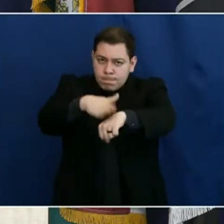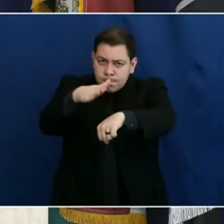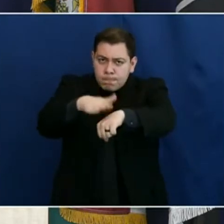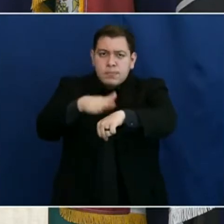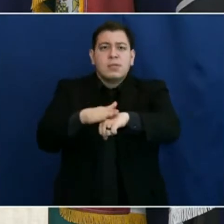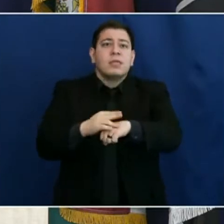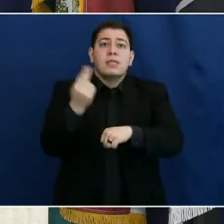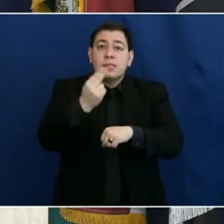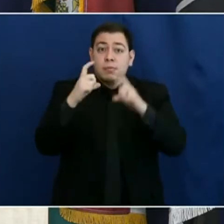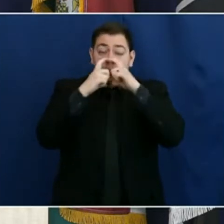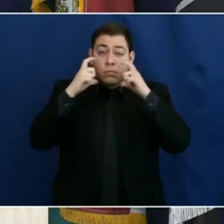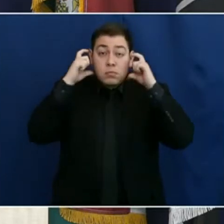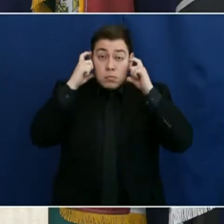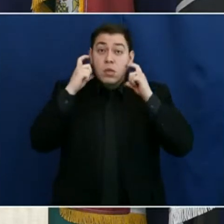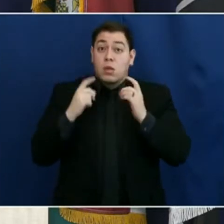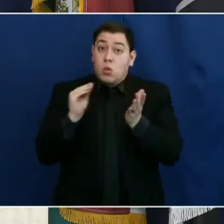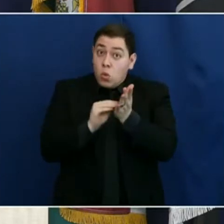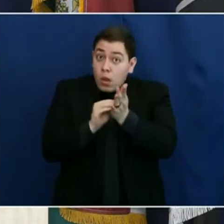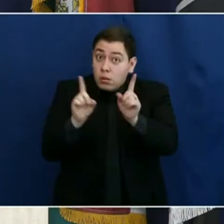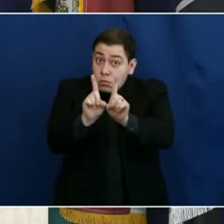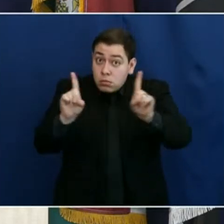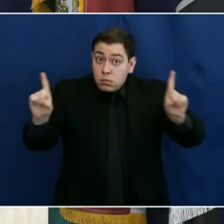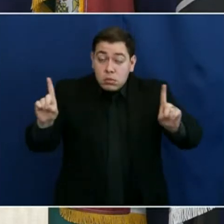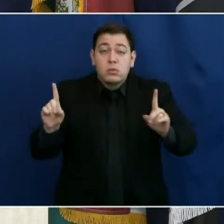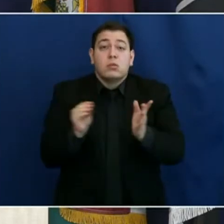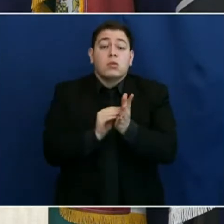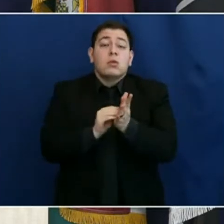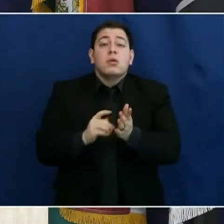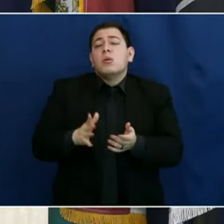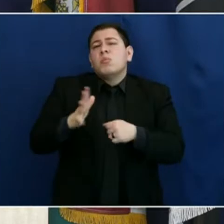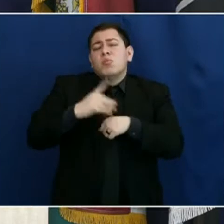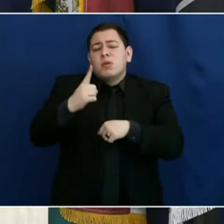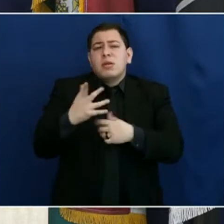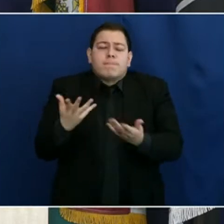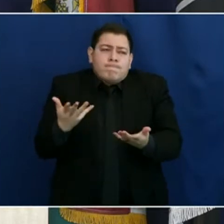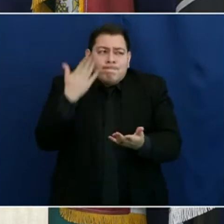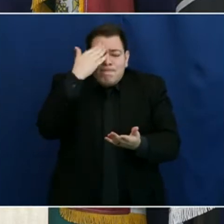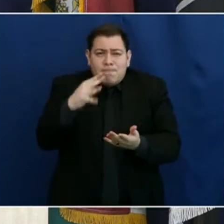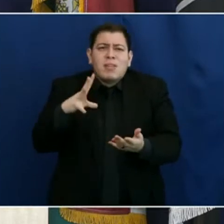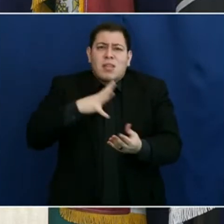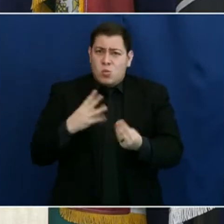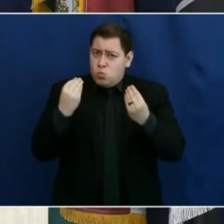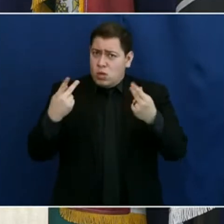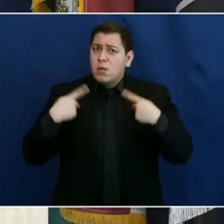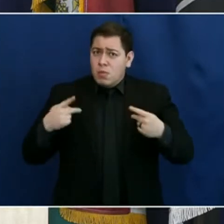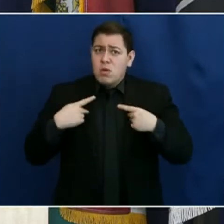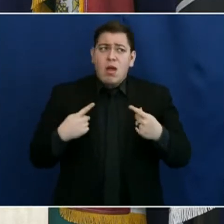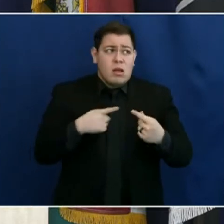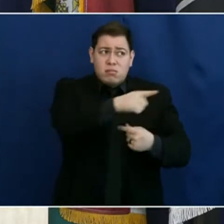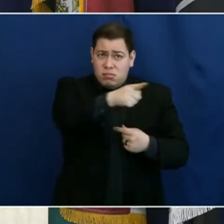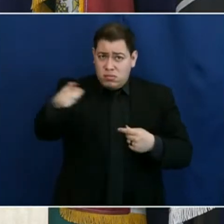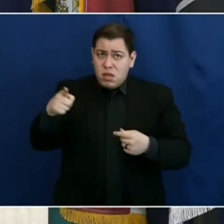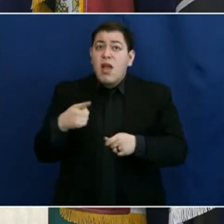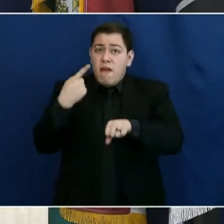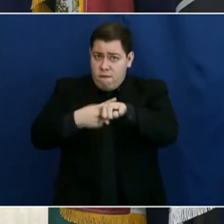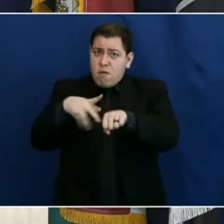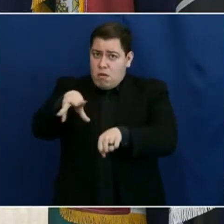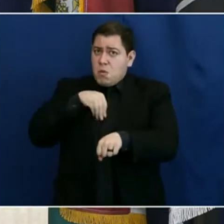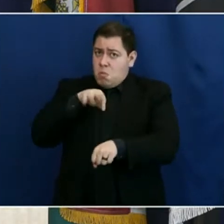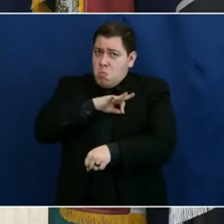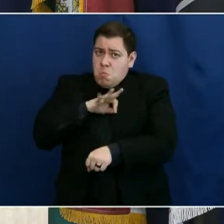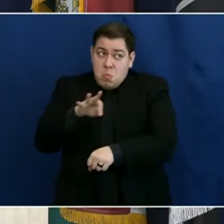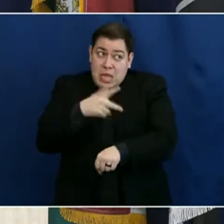la distancia, hay que tener mucho cuidado, pues, porque todavía falta una gran cantidad de personas que no se han